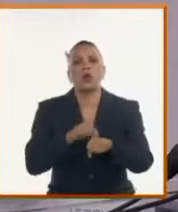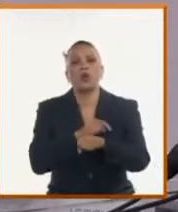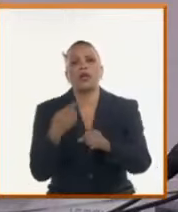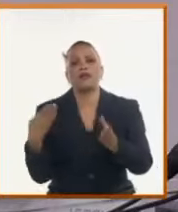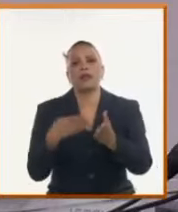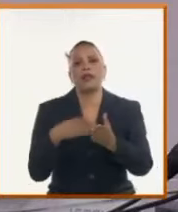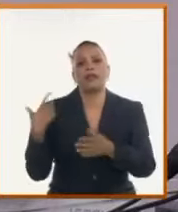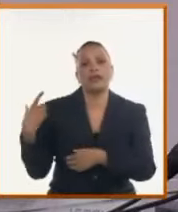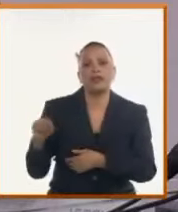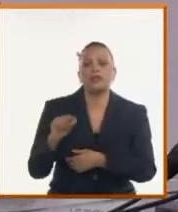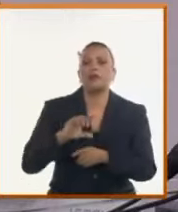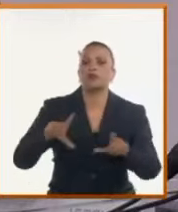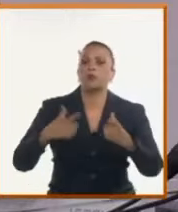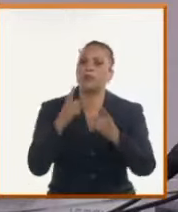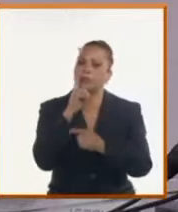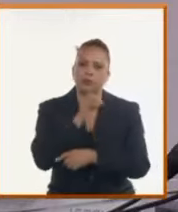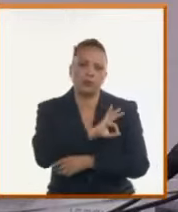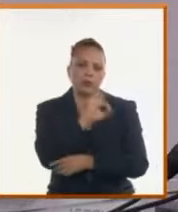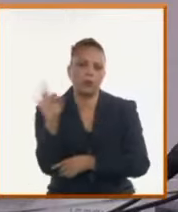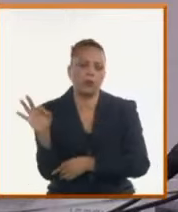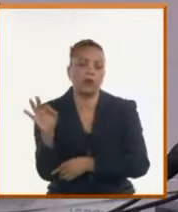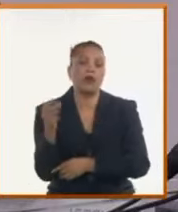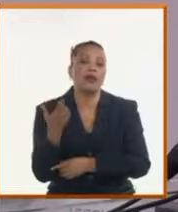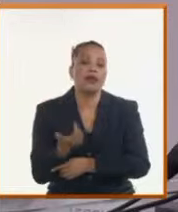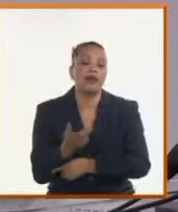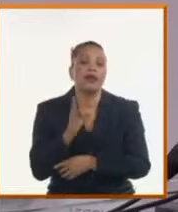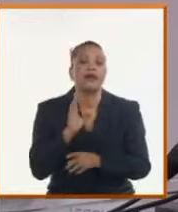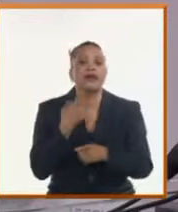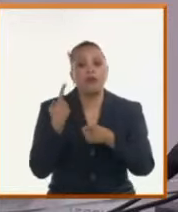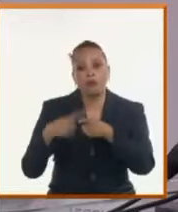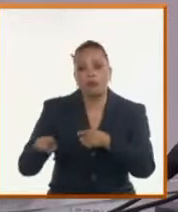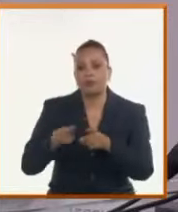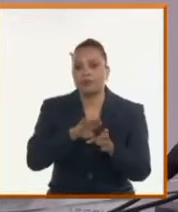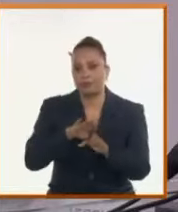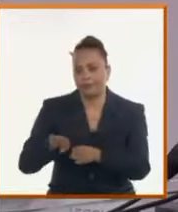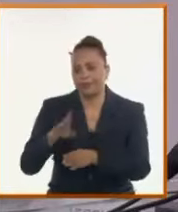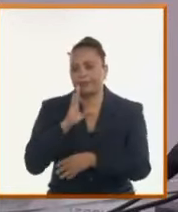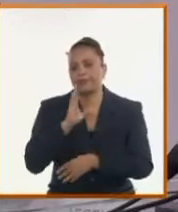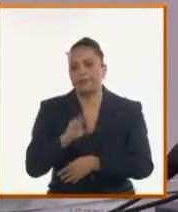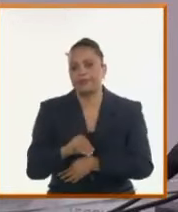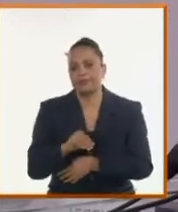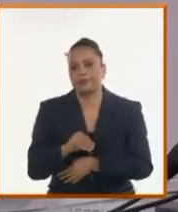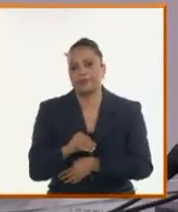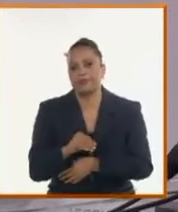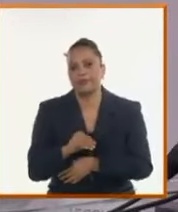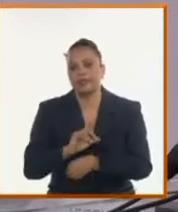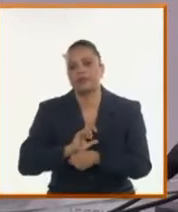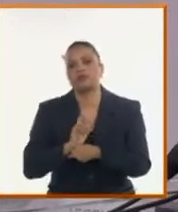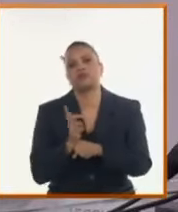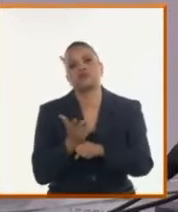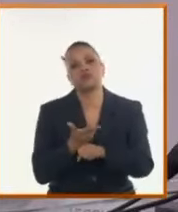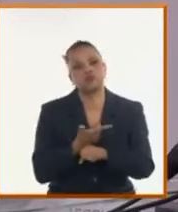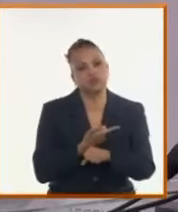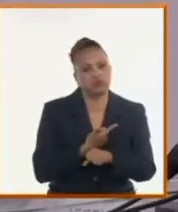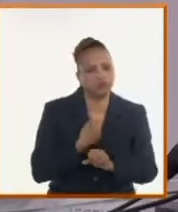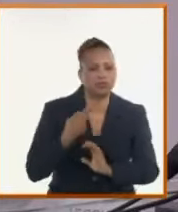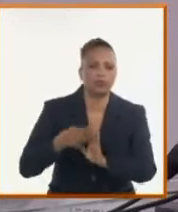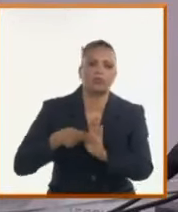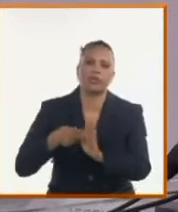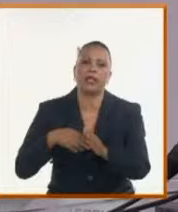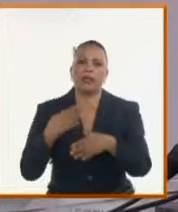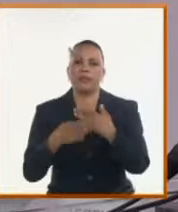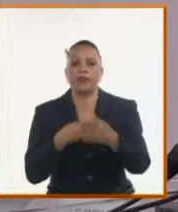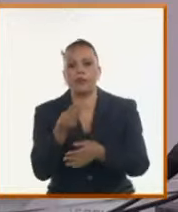veces se cumplen mientras que Ever pues habla también de las demoras frecuentes de los problemas de la